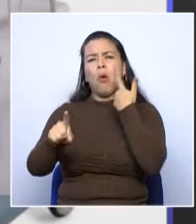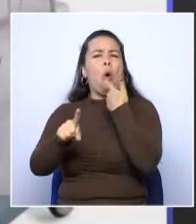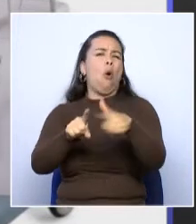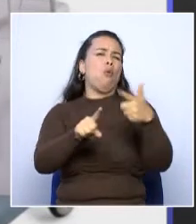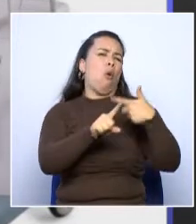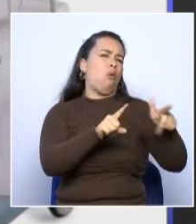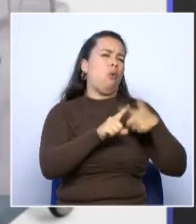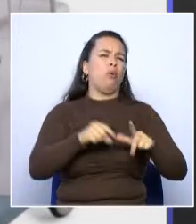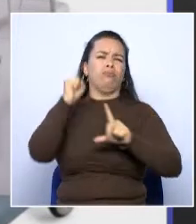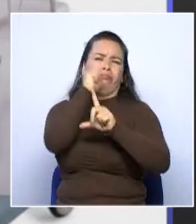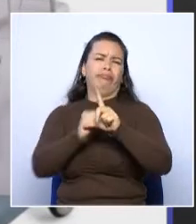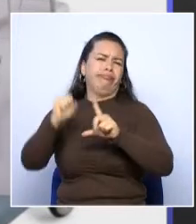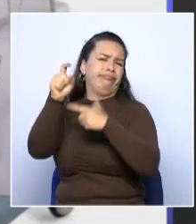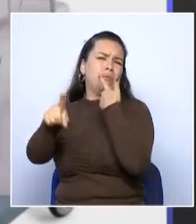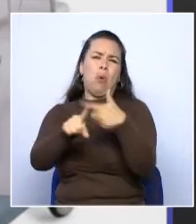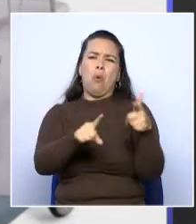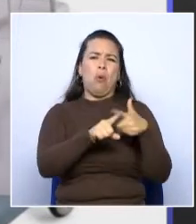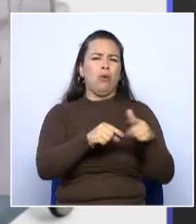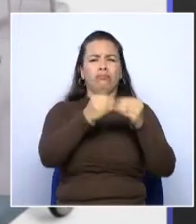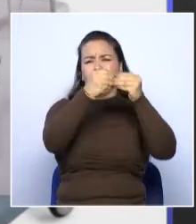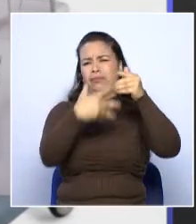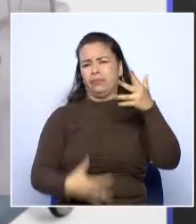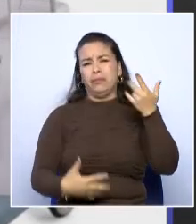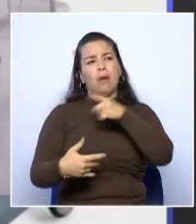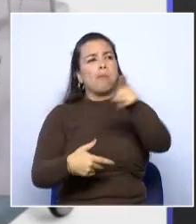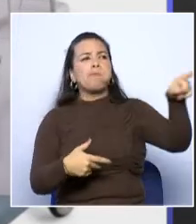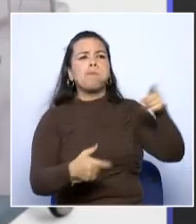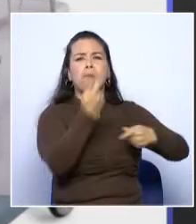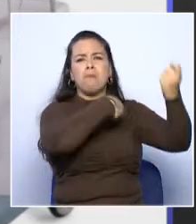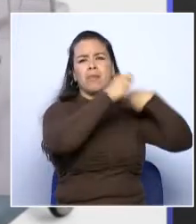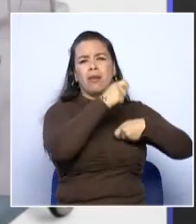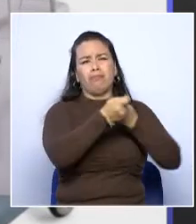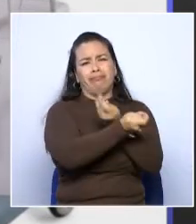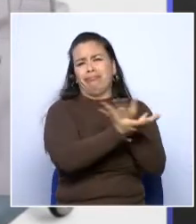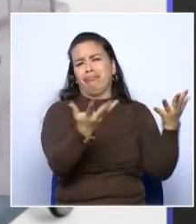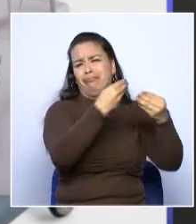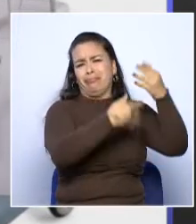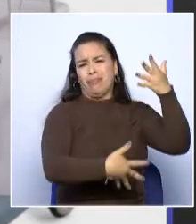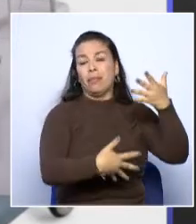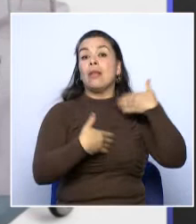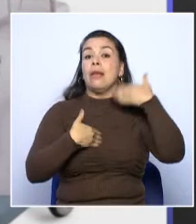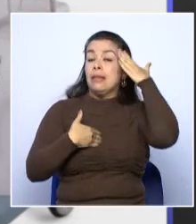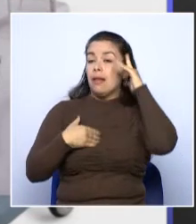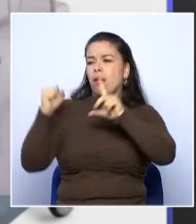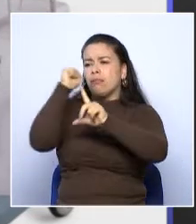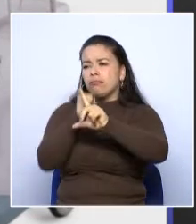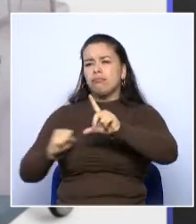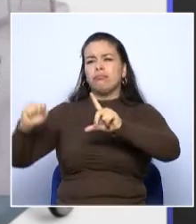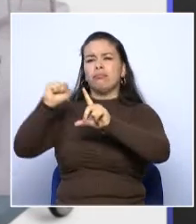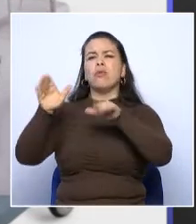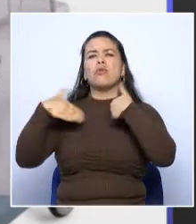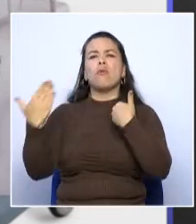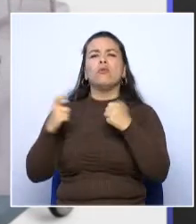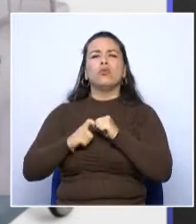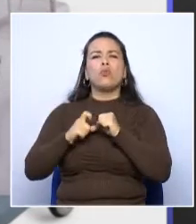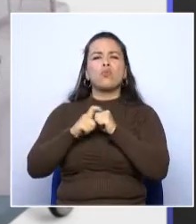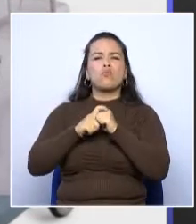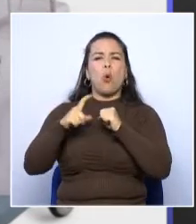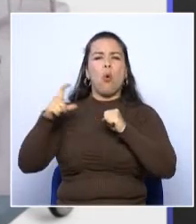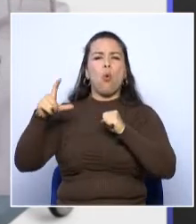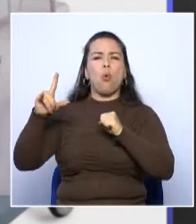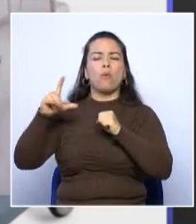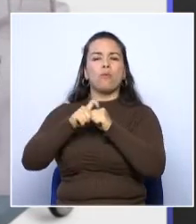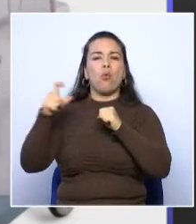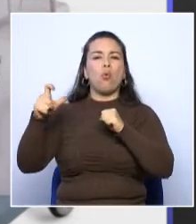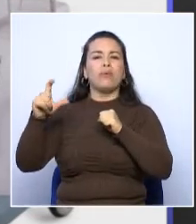tipos de ecógrafos actualmente pues en el mercado, ¿no es cierto? La ecografía como tal trabaja con ondas de ultrasonido, no trabaja con